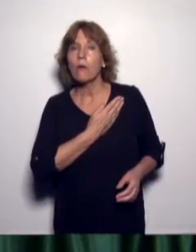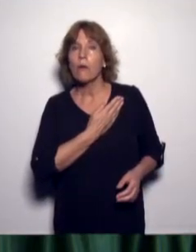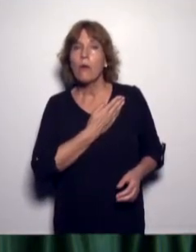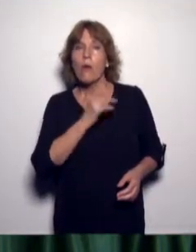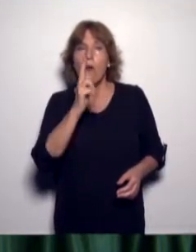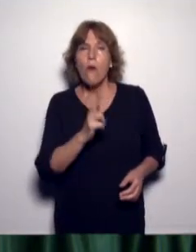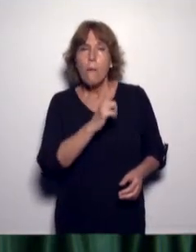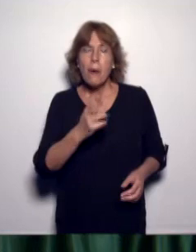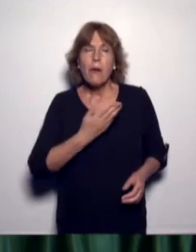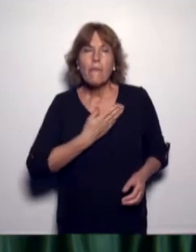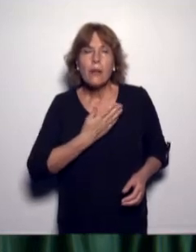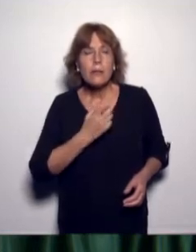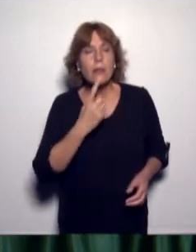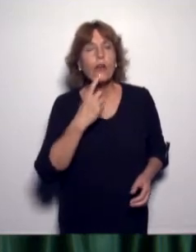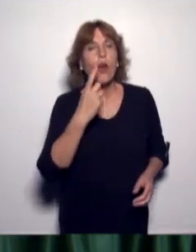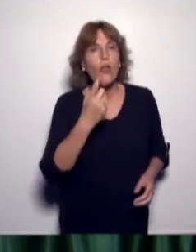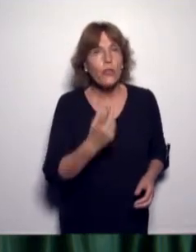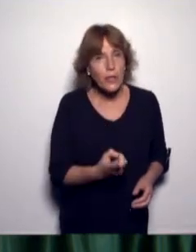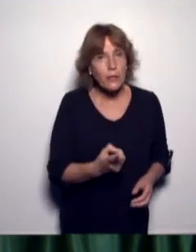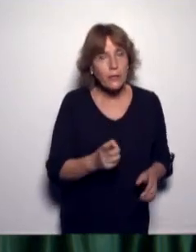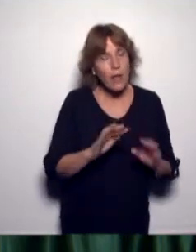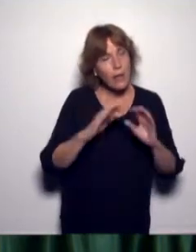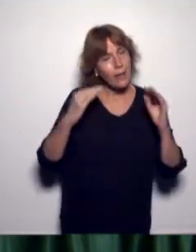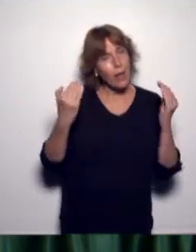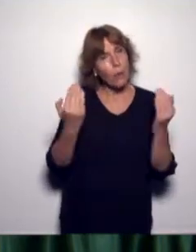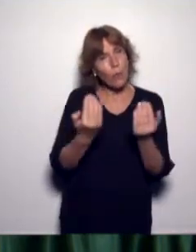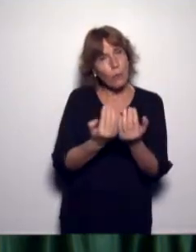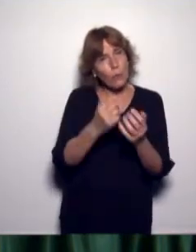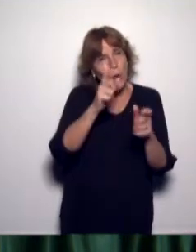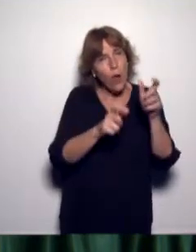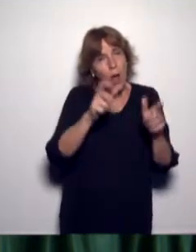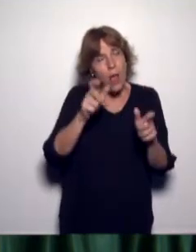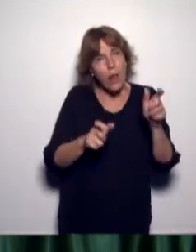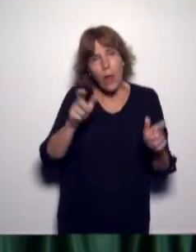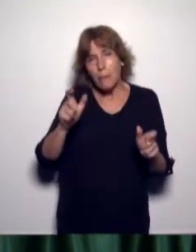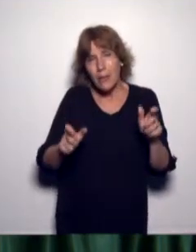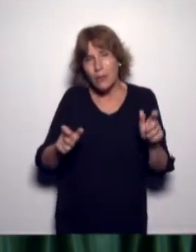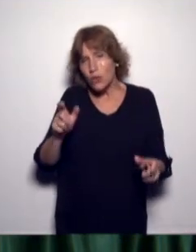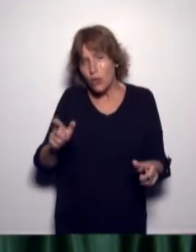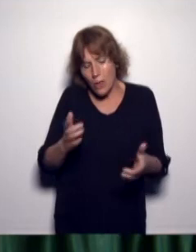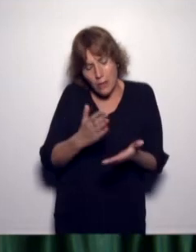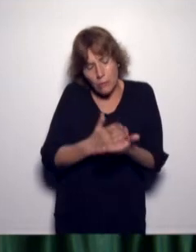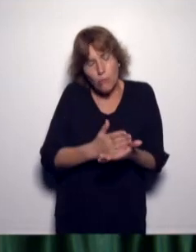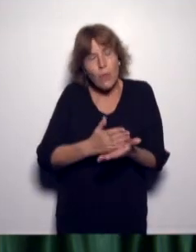un país, de un continente, partes de toda la humanidad, parecen